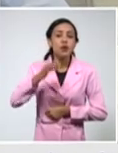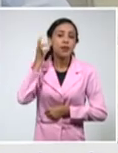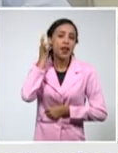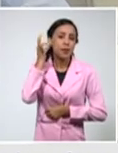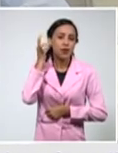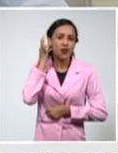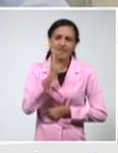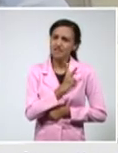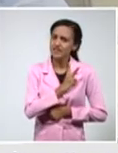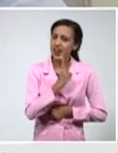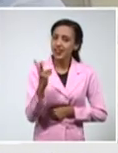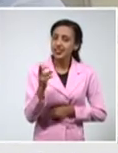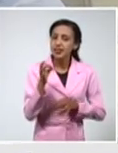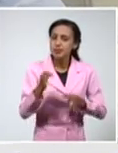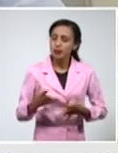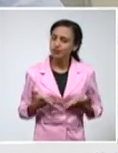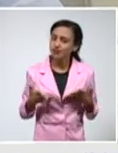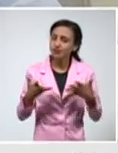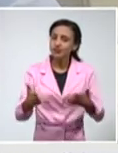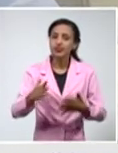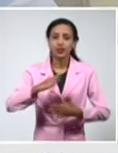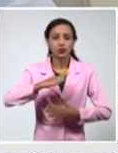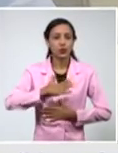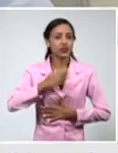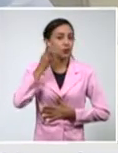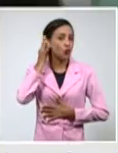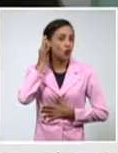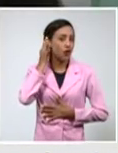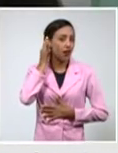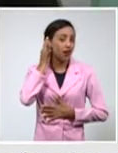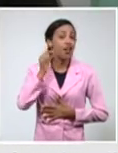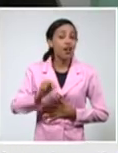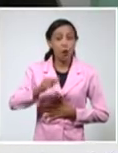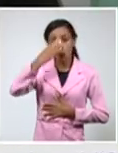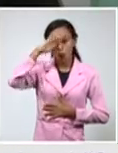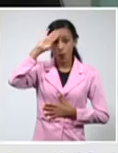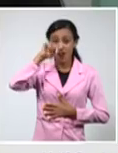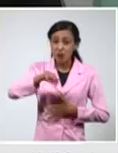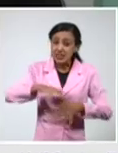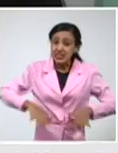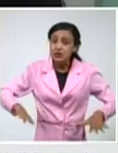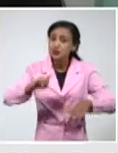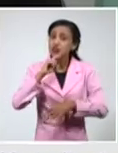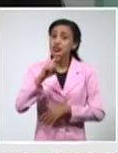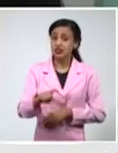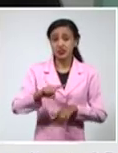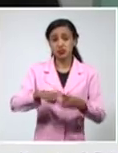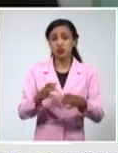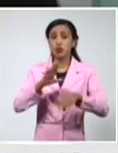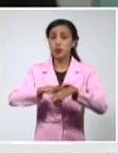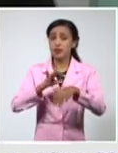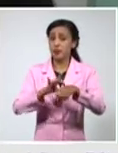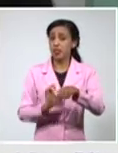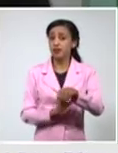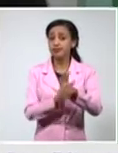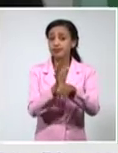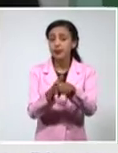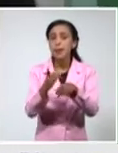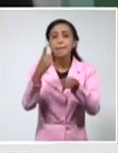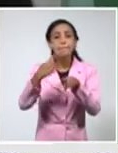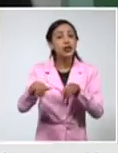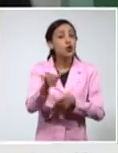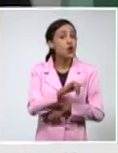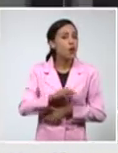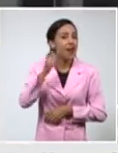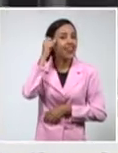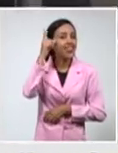consagración y la bondad de nuestras mujeres. Aún en condiciones tan adversas como las de esta pandemia, no ha faltado la inspiración femenina,